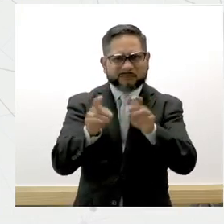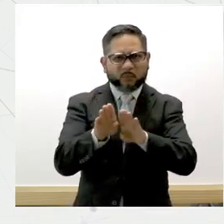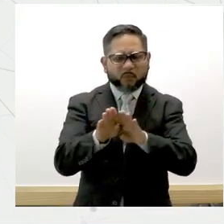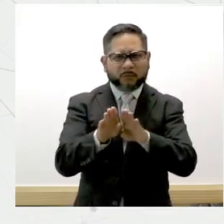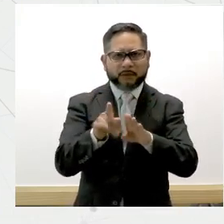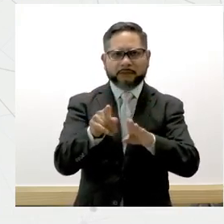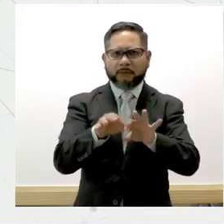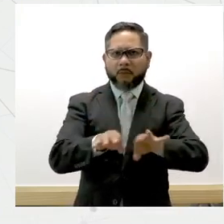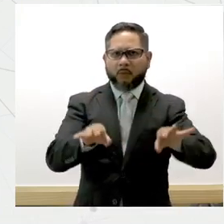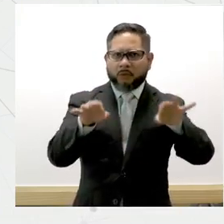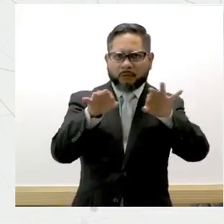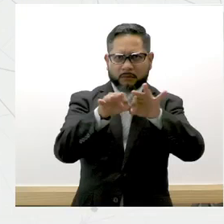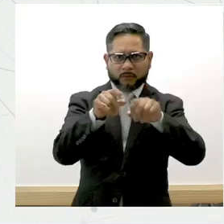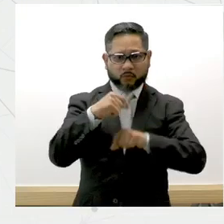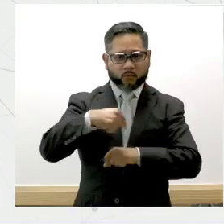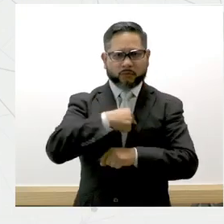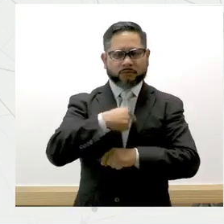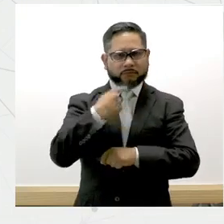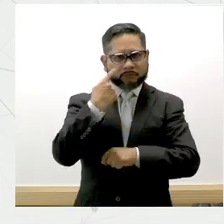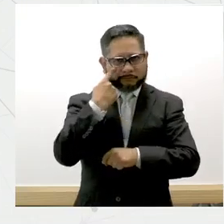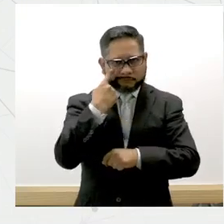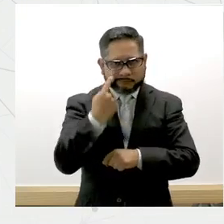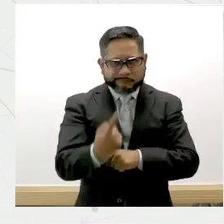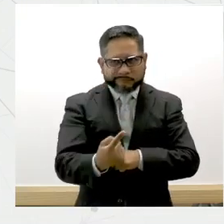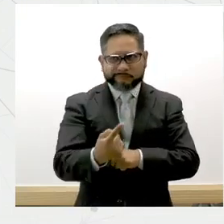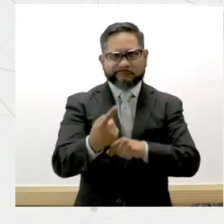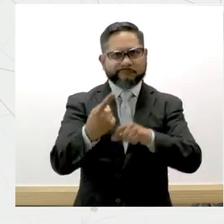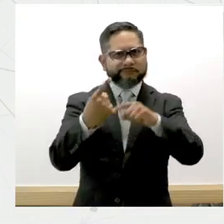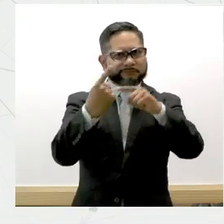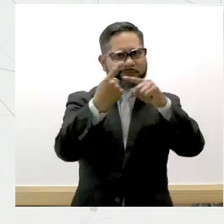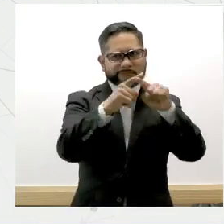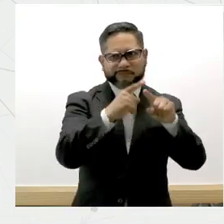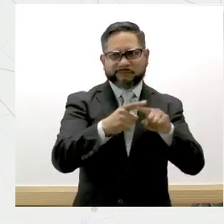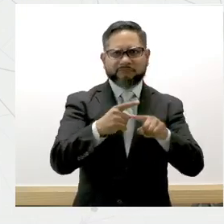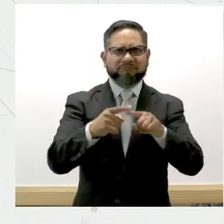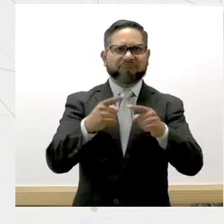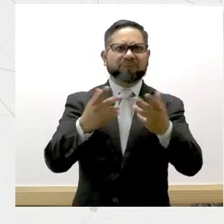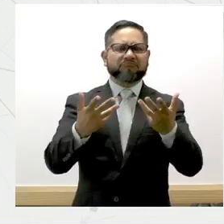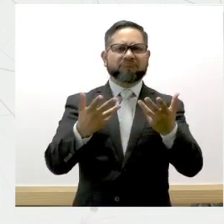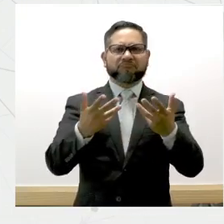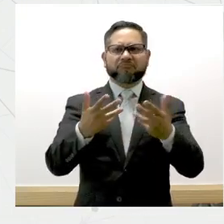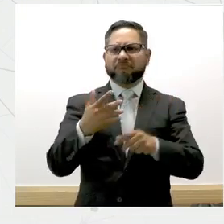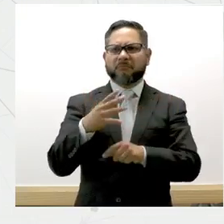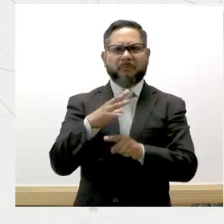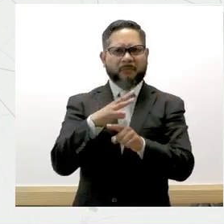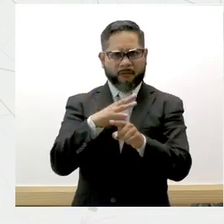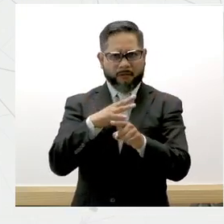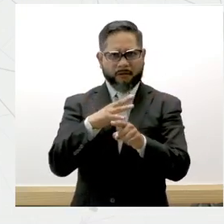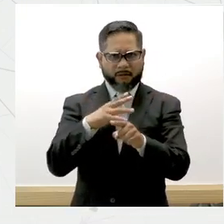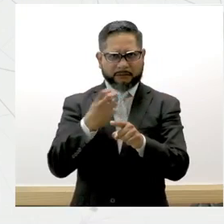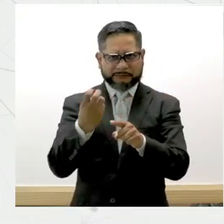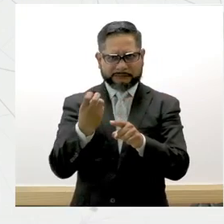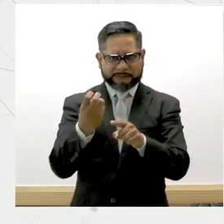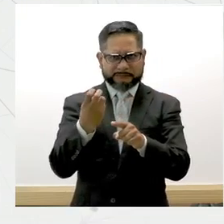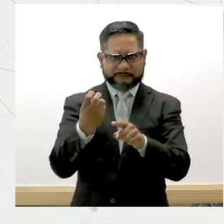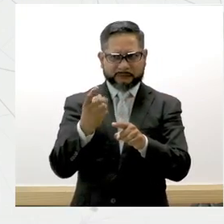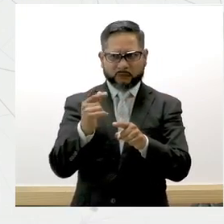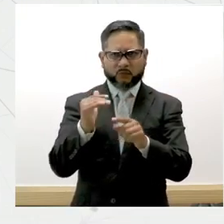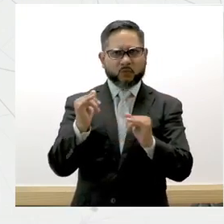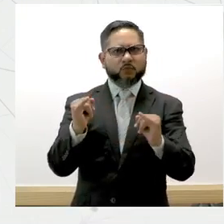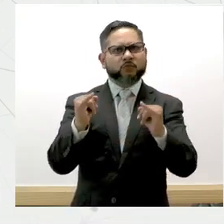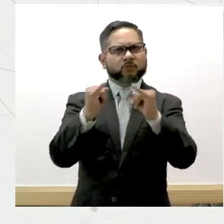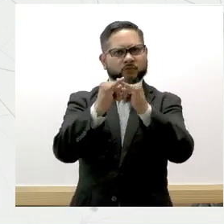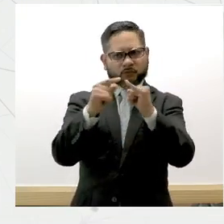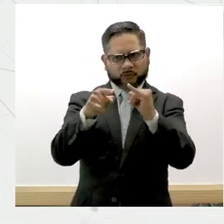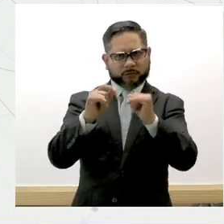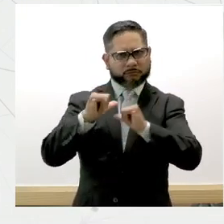importante tener en cuenta las distintas posiciones que pueden ocupar este tipo de instituciones, este tipo de organismos,